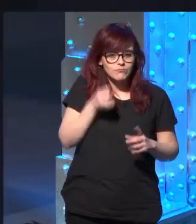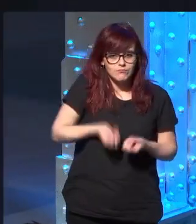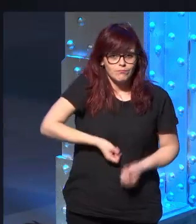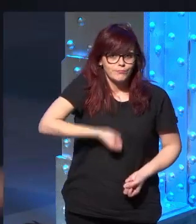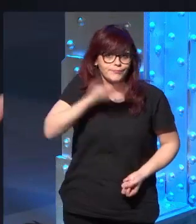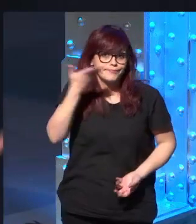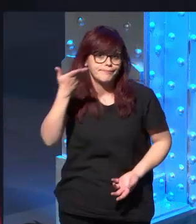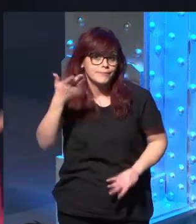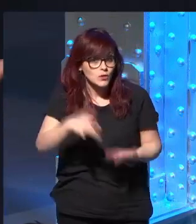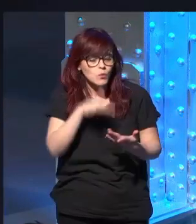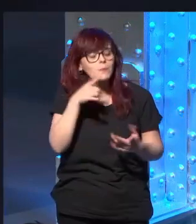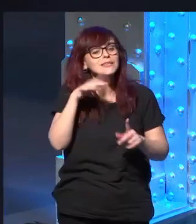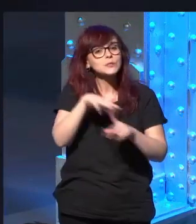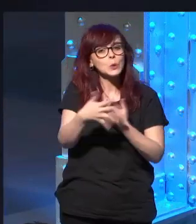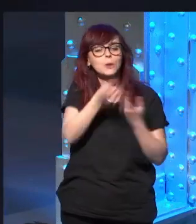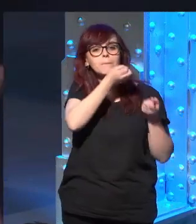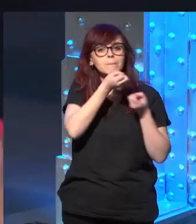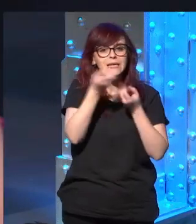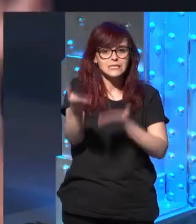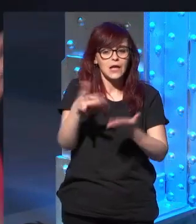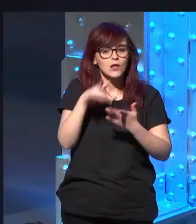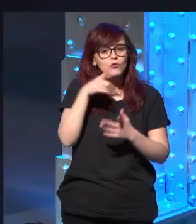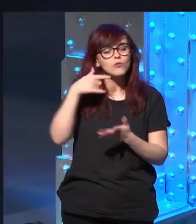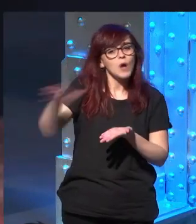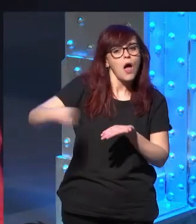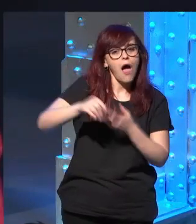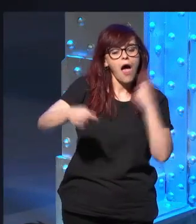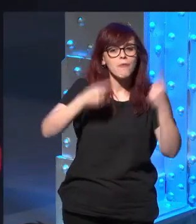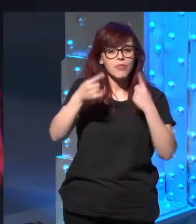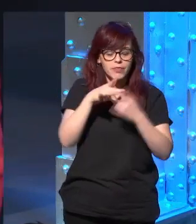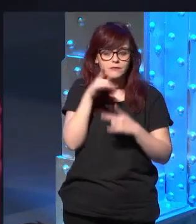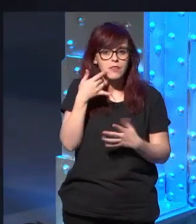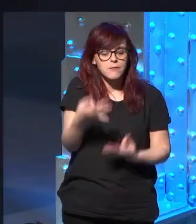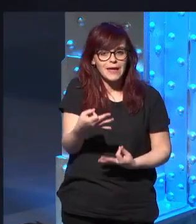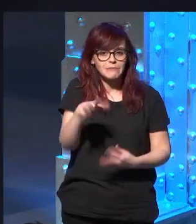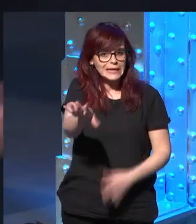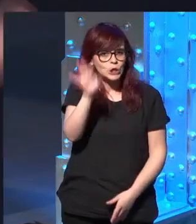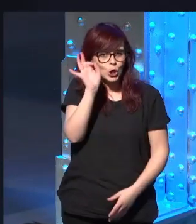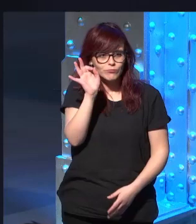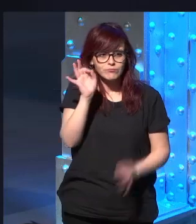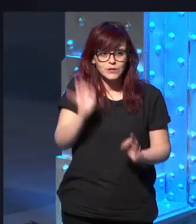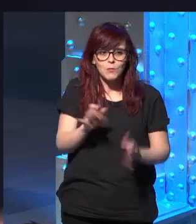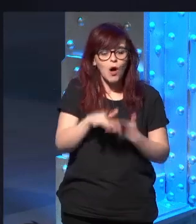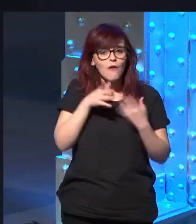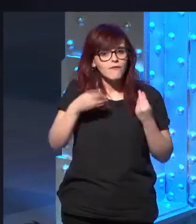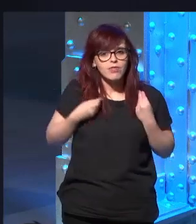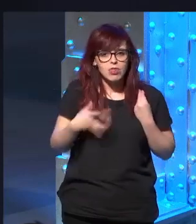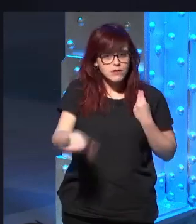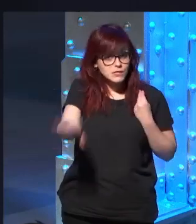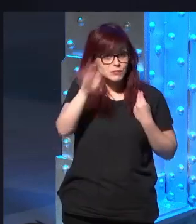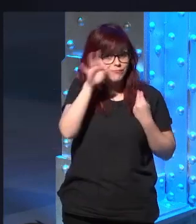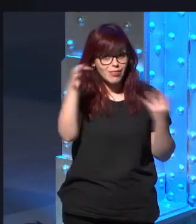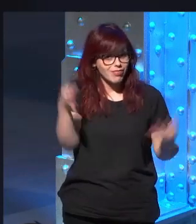momento dado el mensaje que yo recibía a veces directamente era tienes que elegir, ¿no? Vas a tener que elegir,